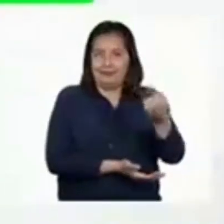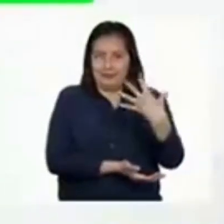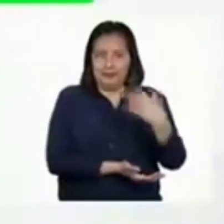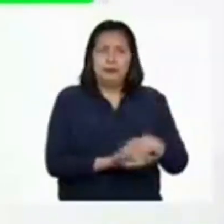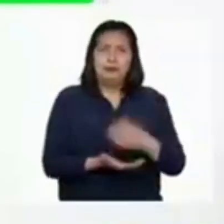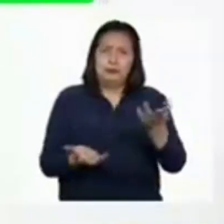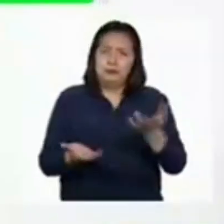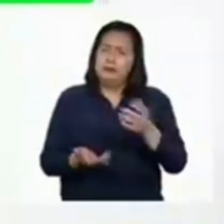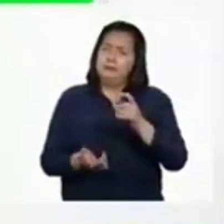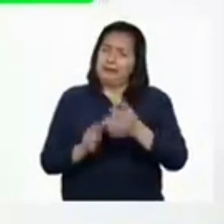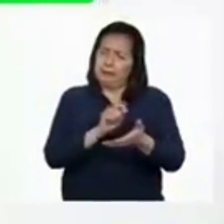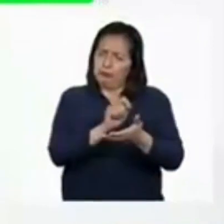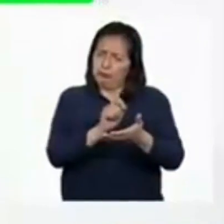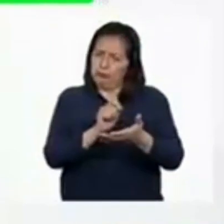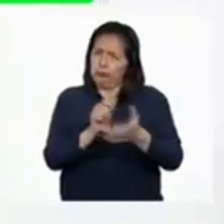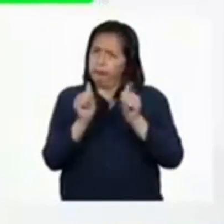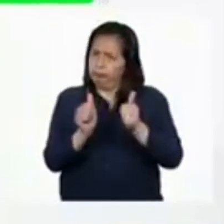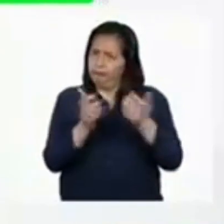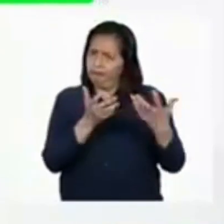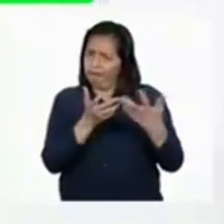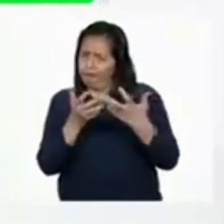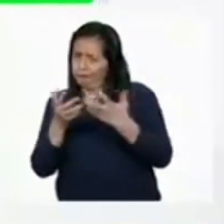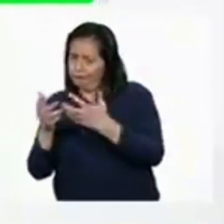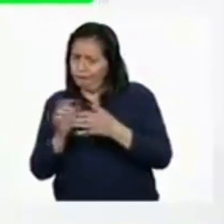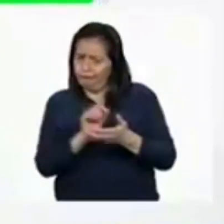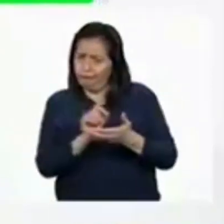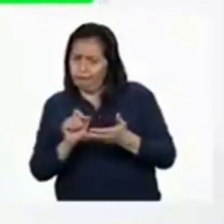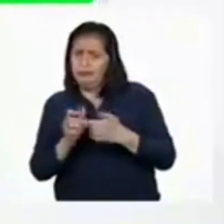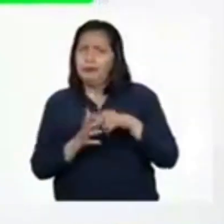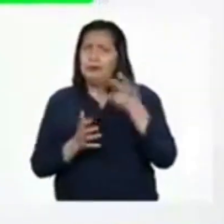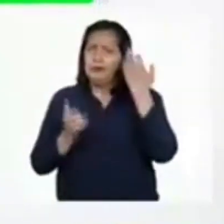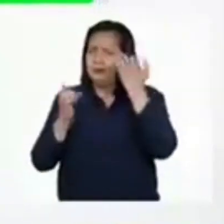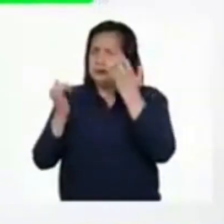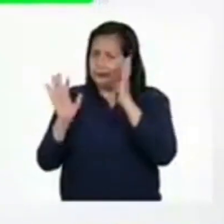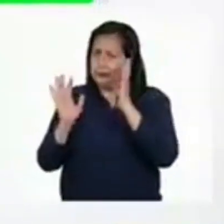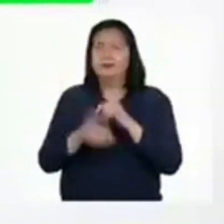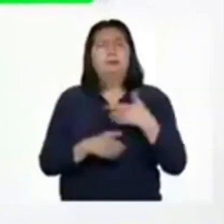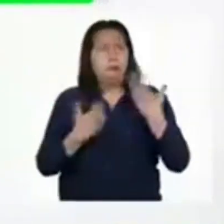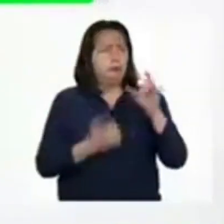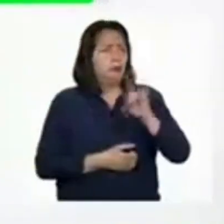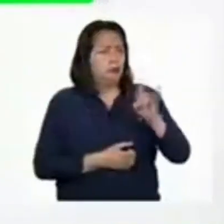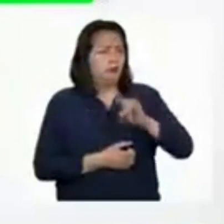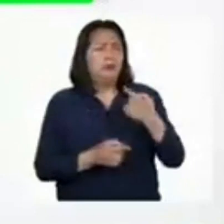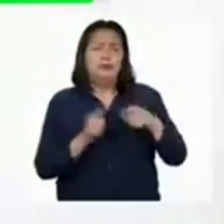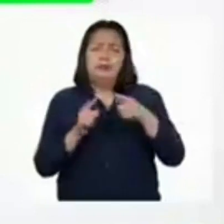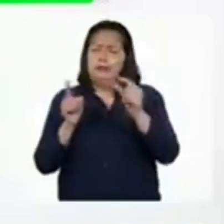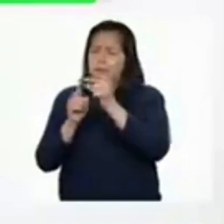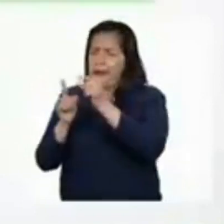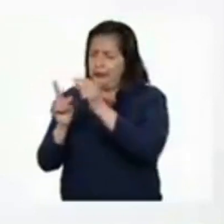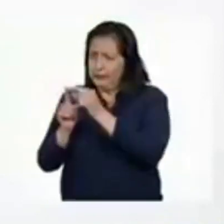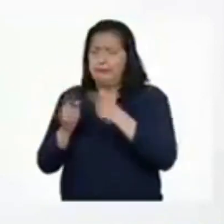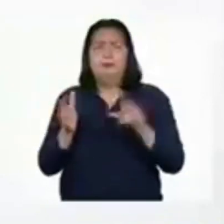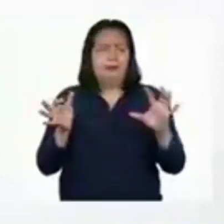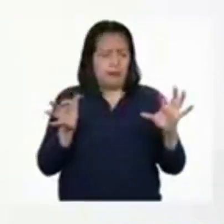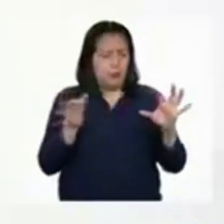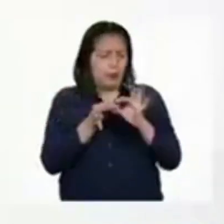para que nuestro texto tenga una adecuada relación entre las ideas. podemos usar distintas palabras que sirven